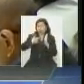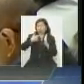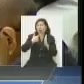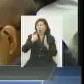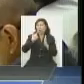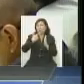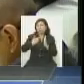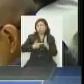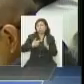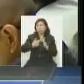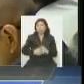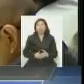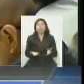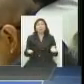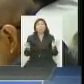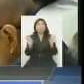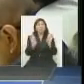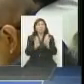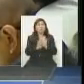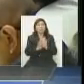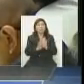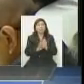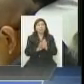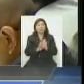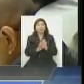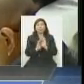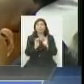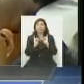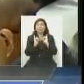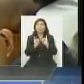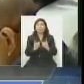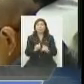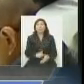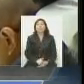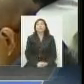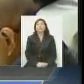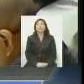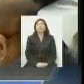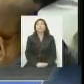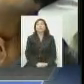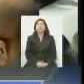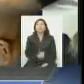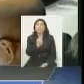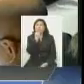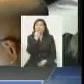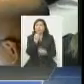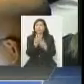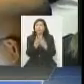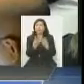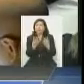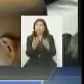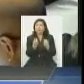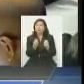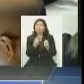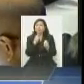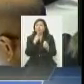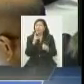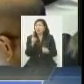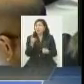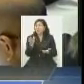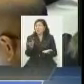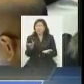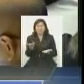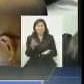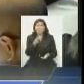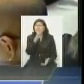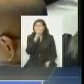ver, soldando las puertas. Después han puesto alambres con púas, como si fueran delincuentes.